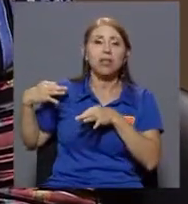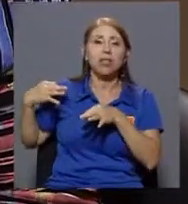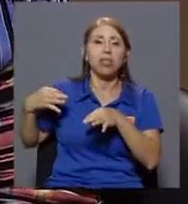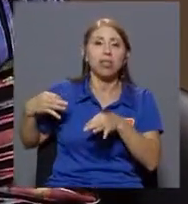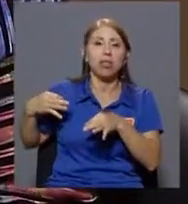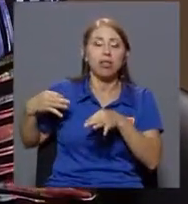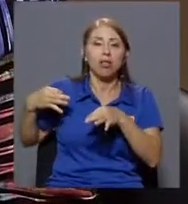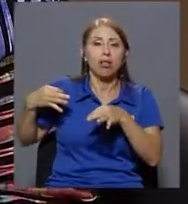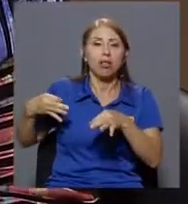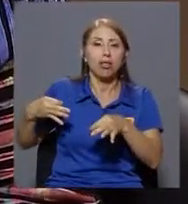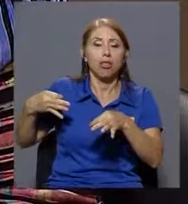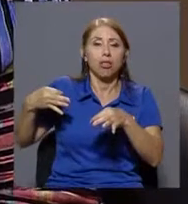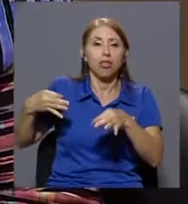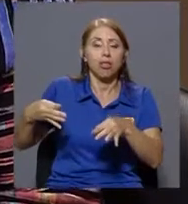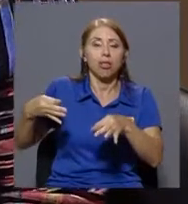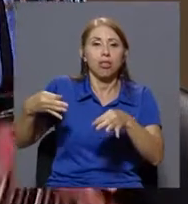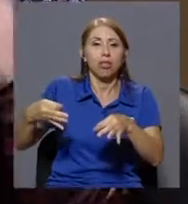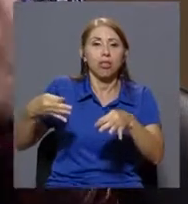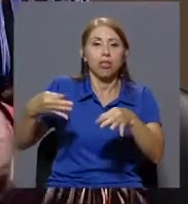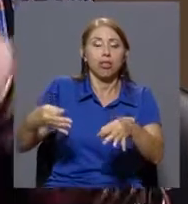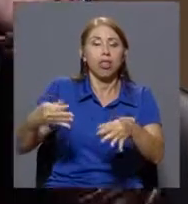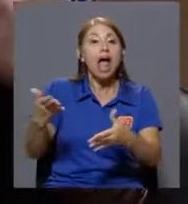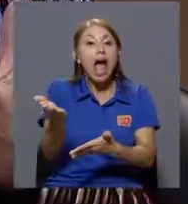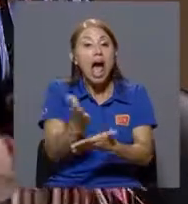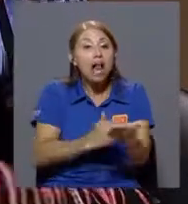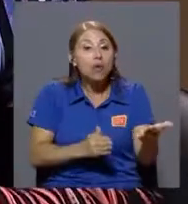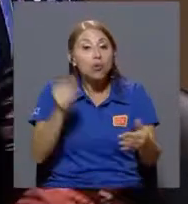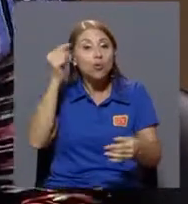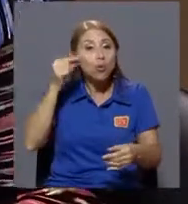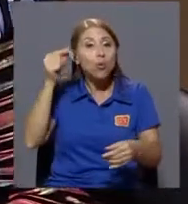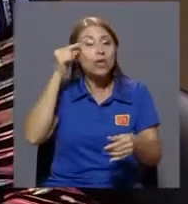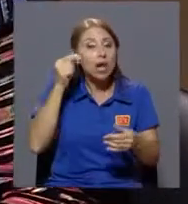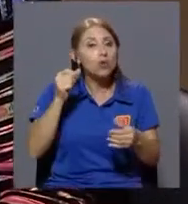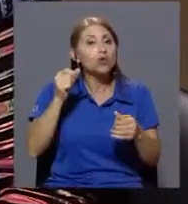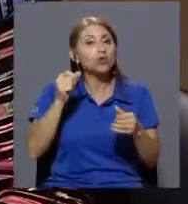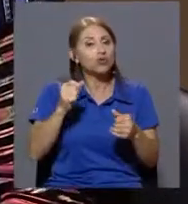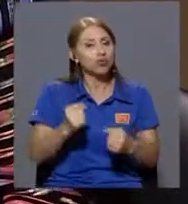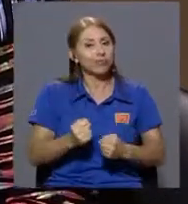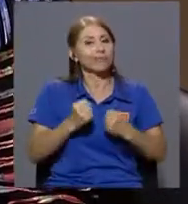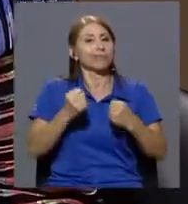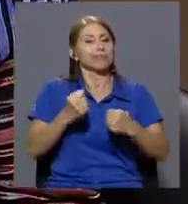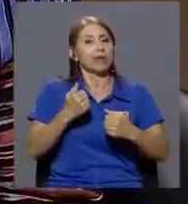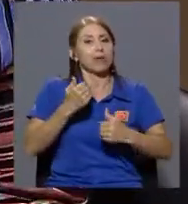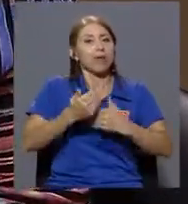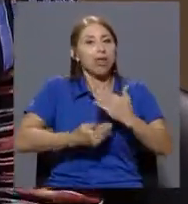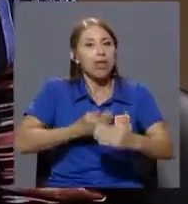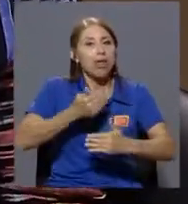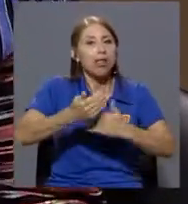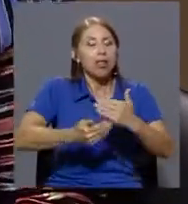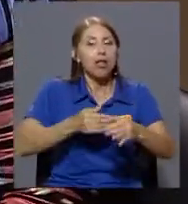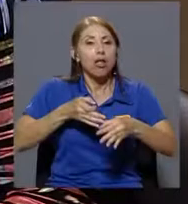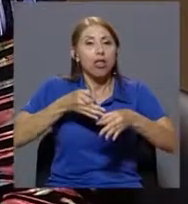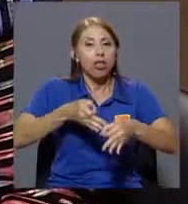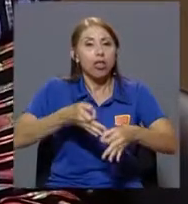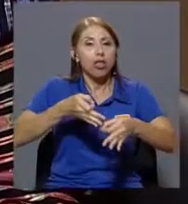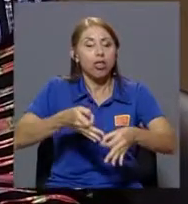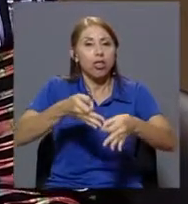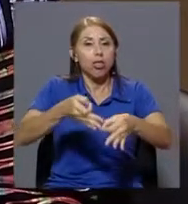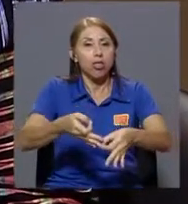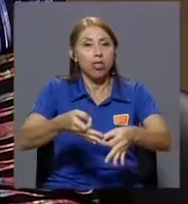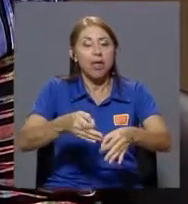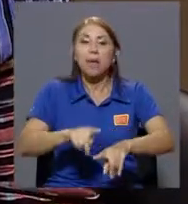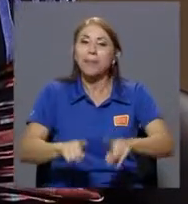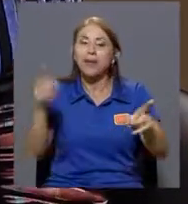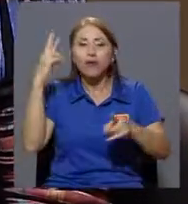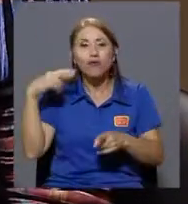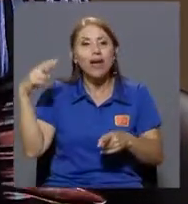si bien algunos gobiernos tuvieron la valentía de llevarla adelante, por razones que salieron de la esfera de la